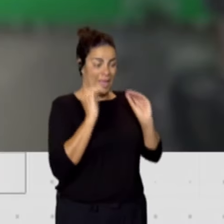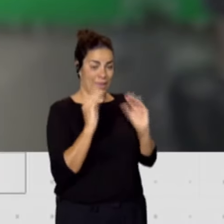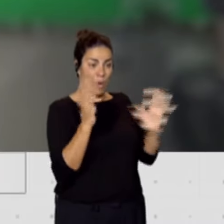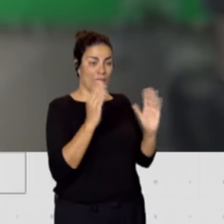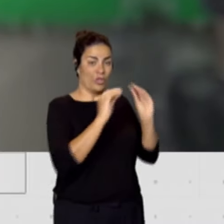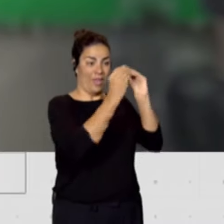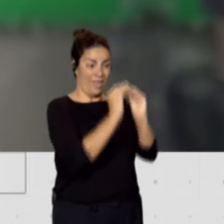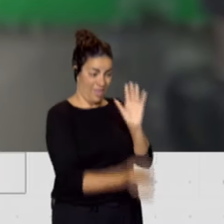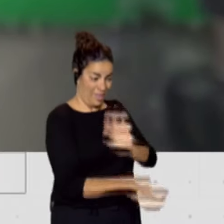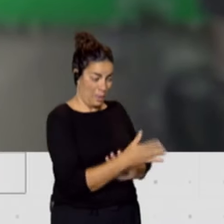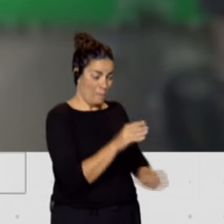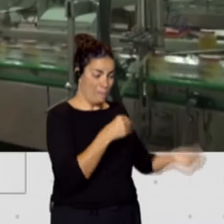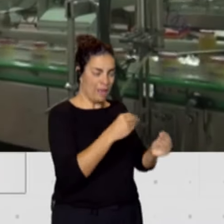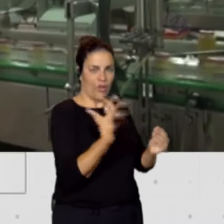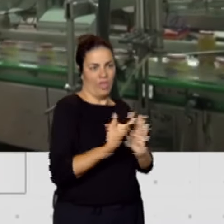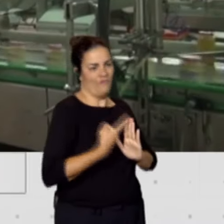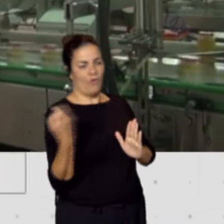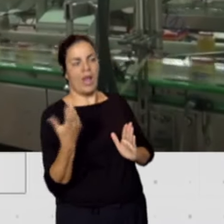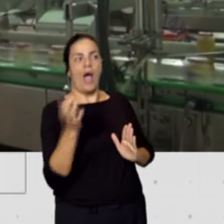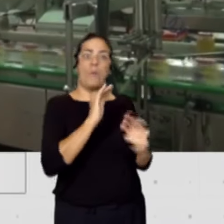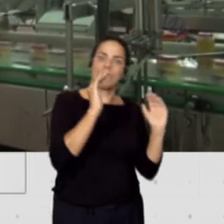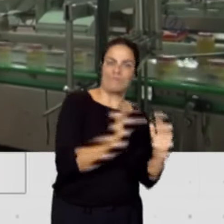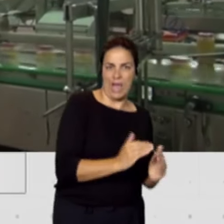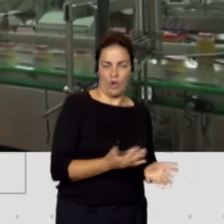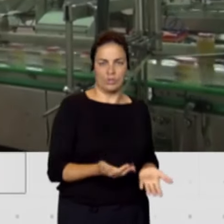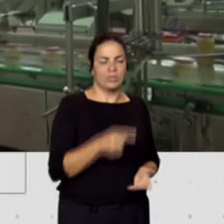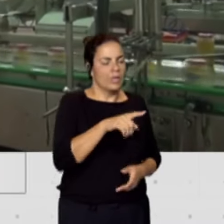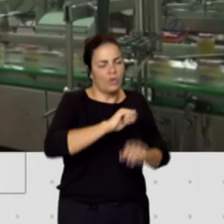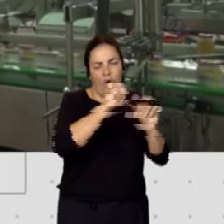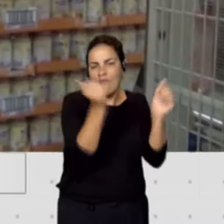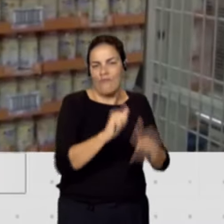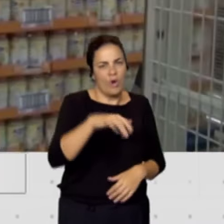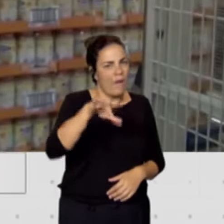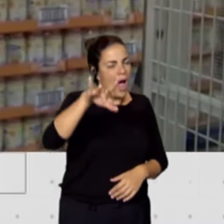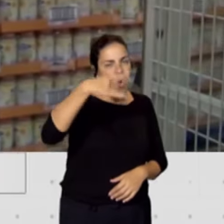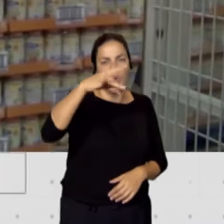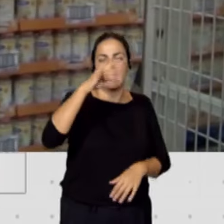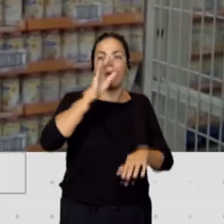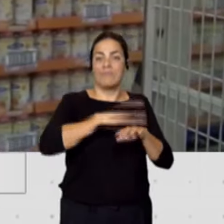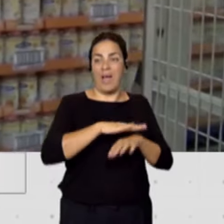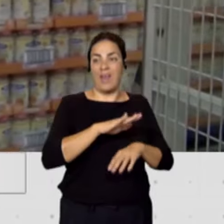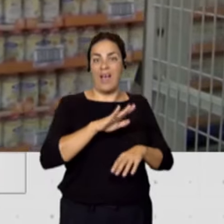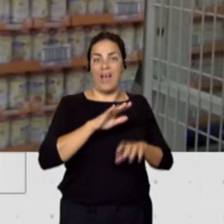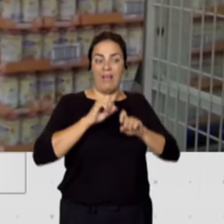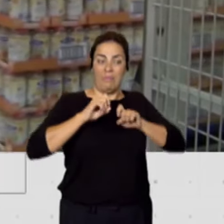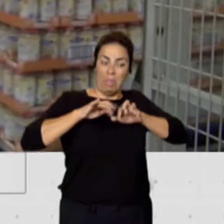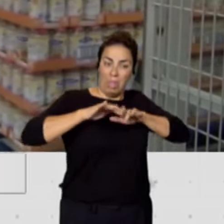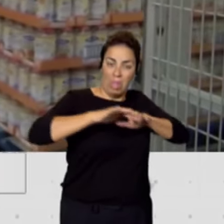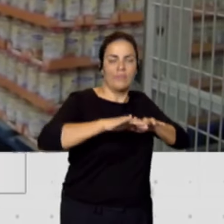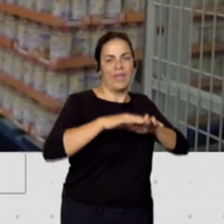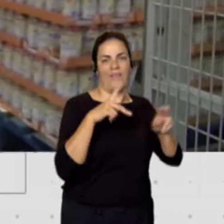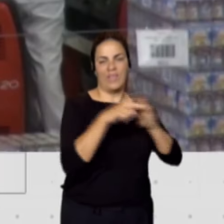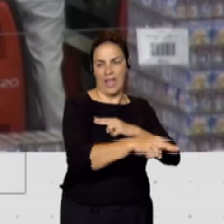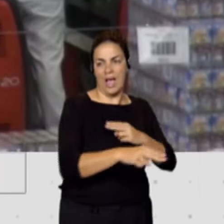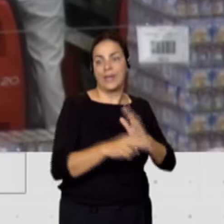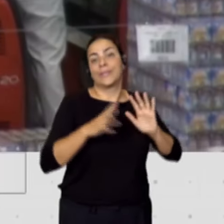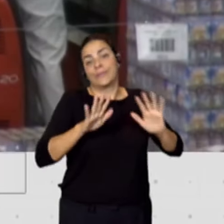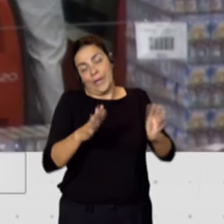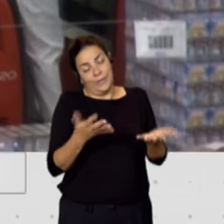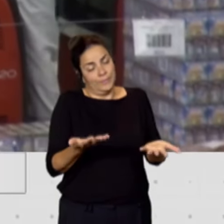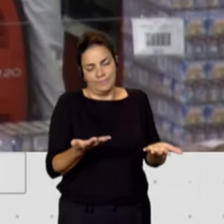plástico O al menos reducirlo es la única posibilidad de que de que evitemos esa esa posible migración pero evidentemente es muy